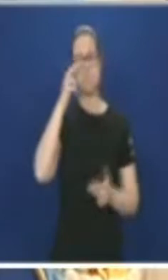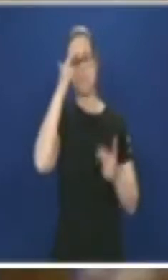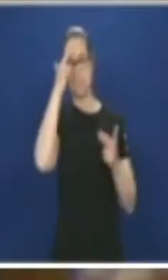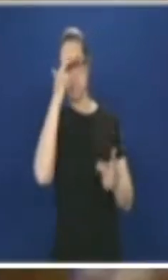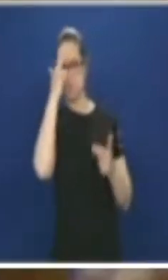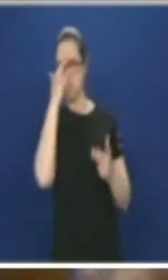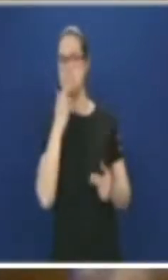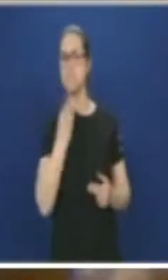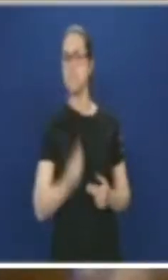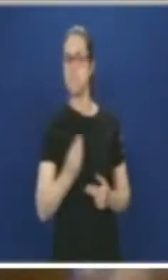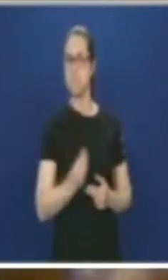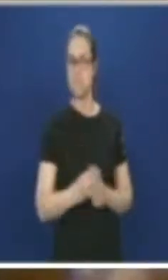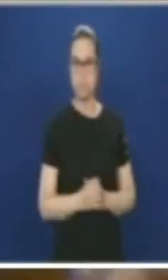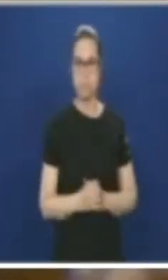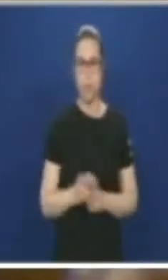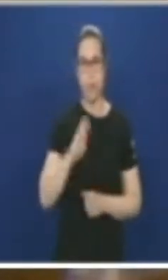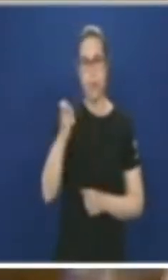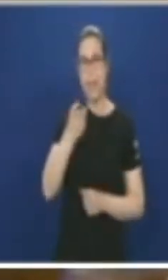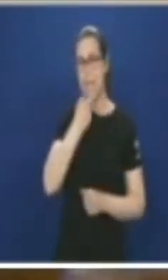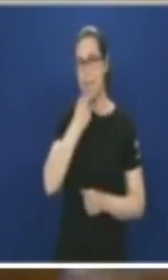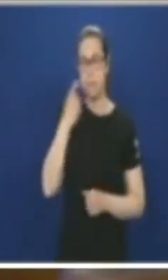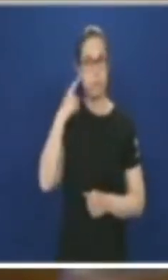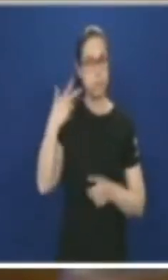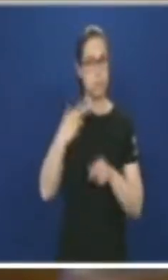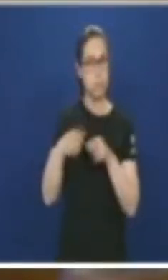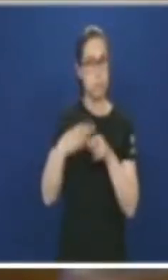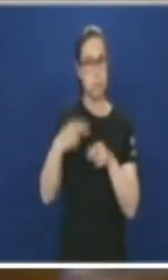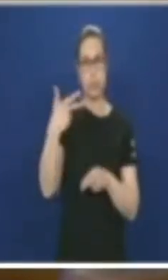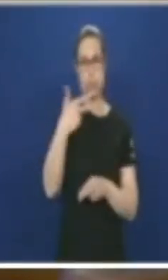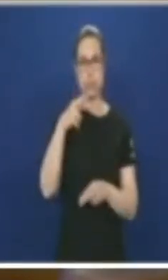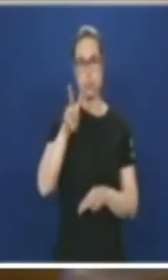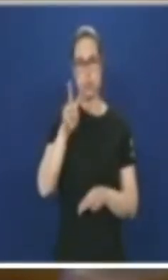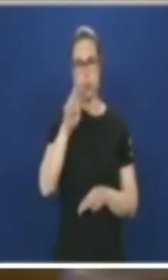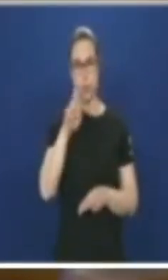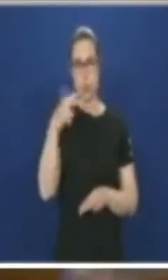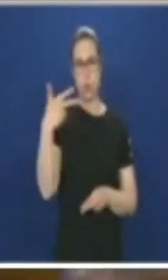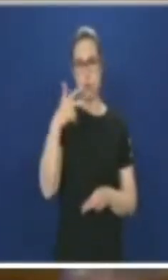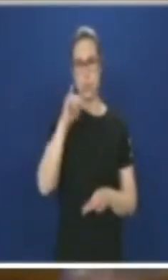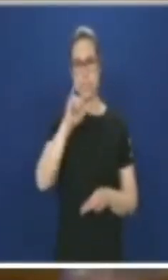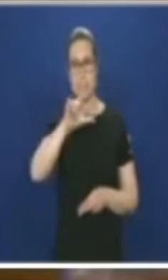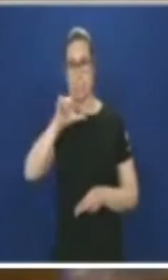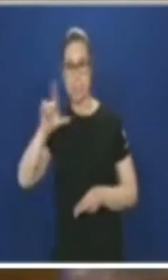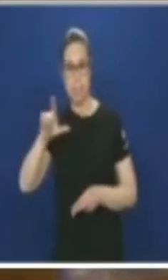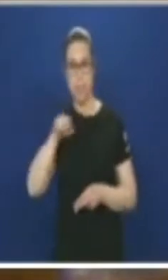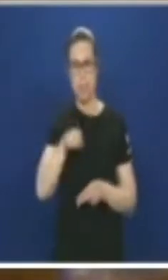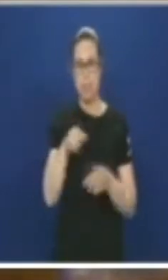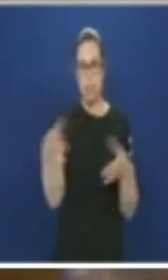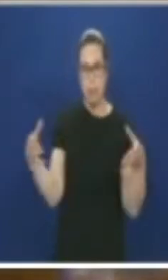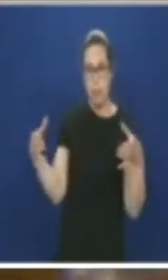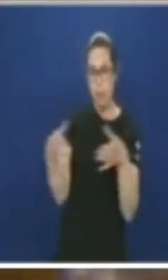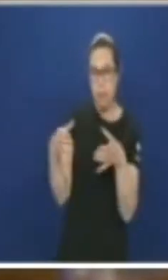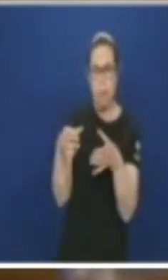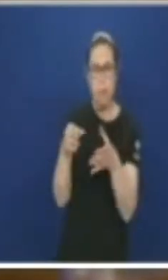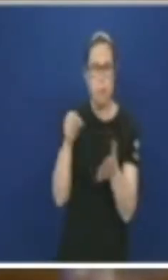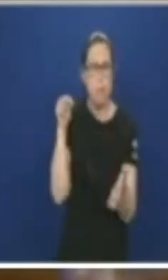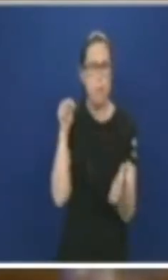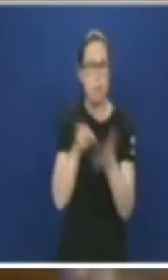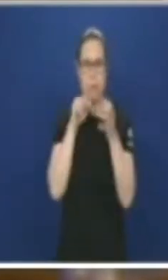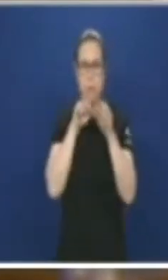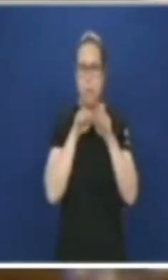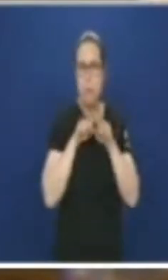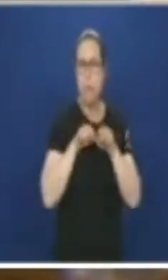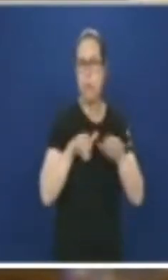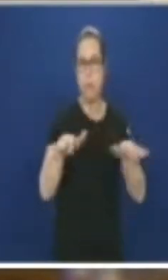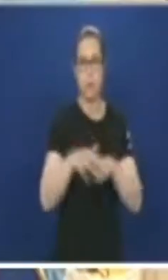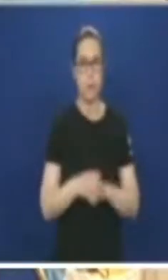Parafraseando a Churchill, nunca tan poucos fixeron tanto por tantos. Lembremos que a